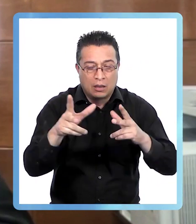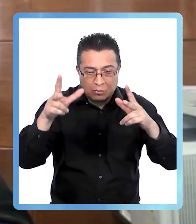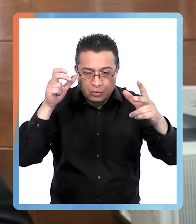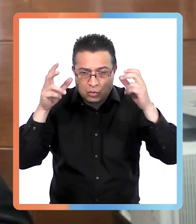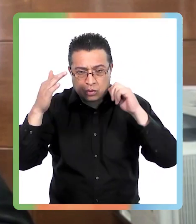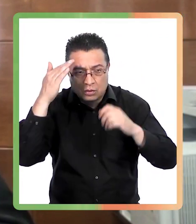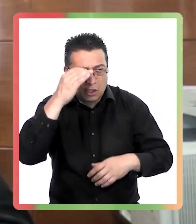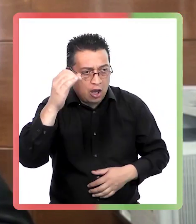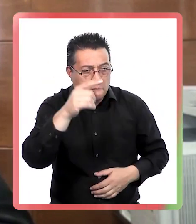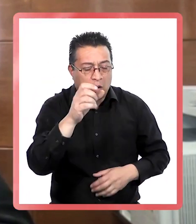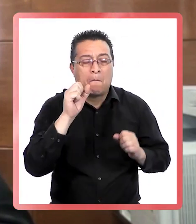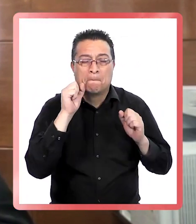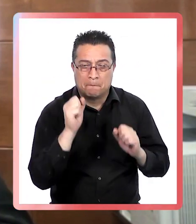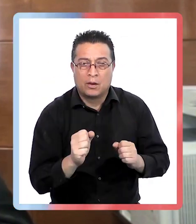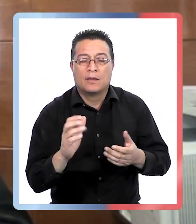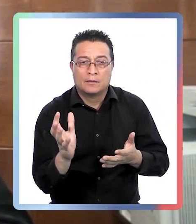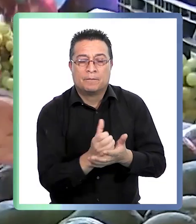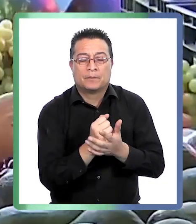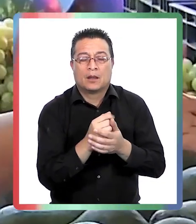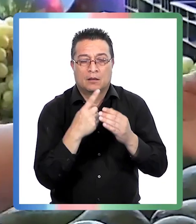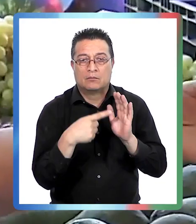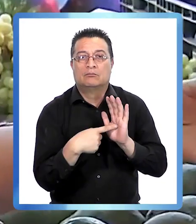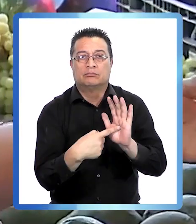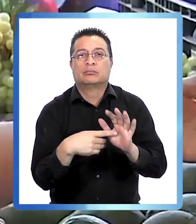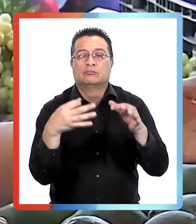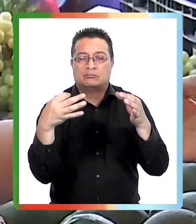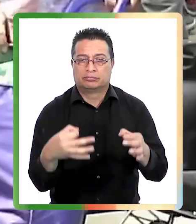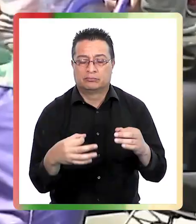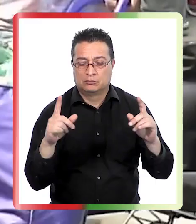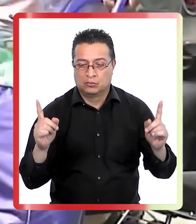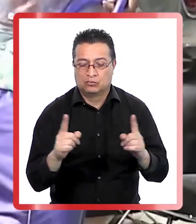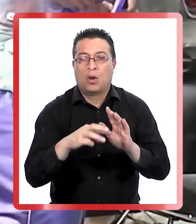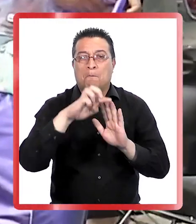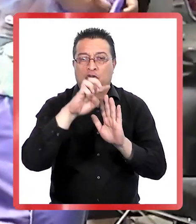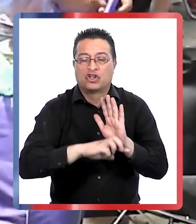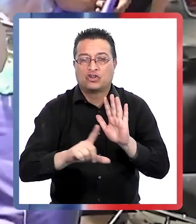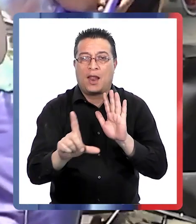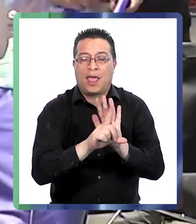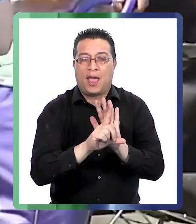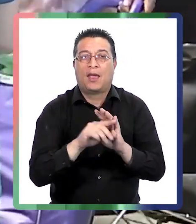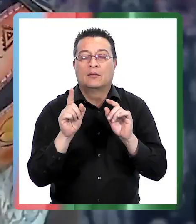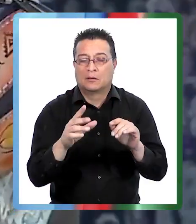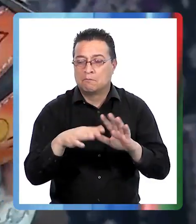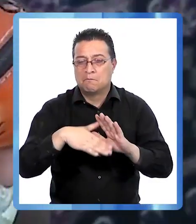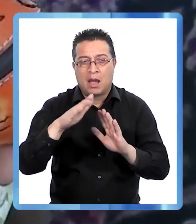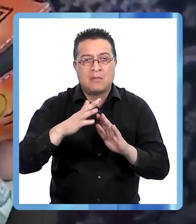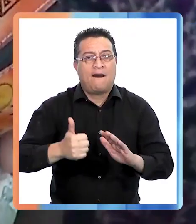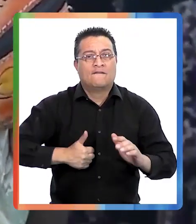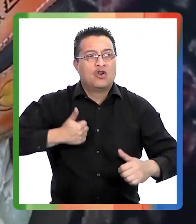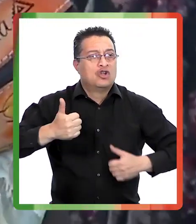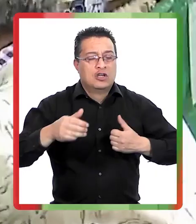sus inquietudes, a fin de poder hacer un reflejo, una conclusión en el proyecto de ley que aúne la mayor cantidad